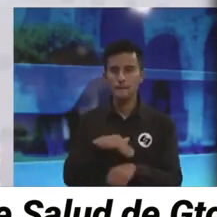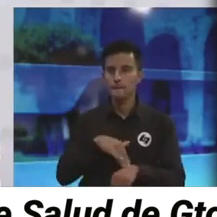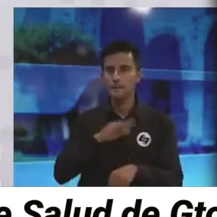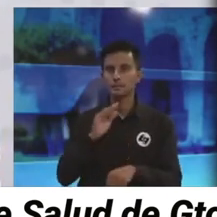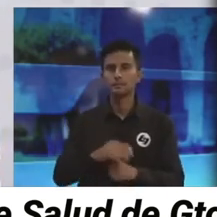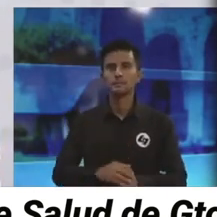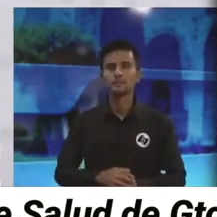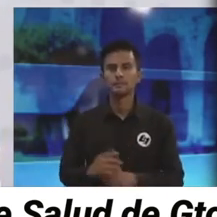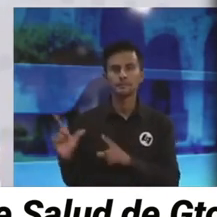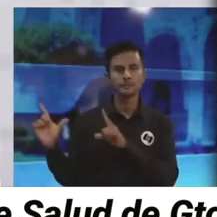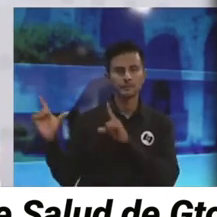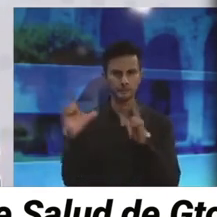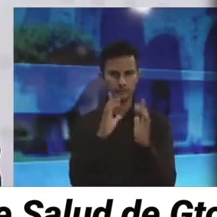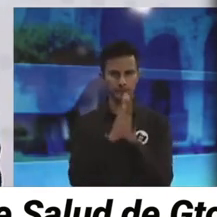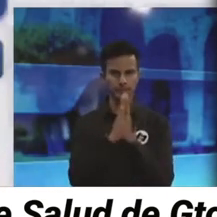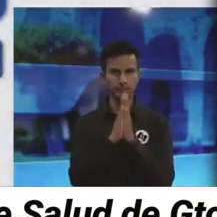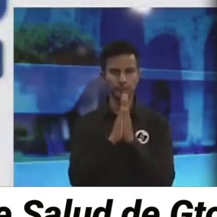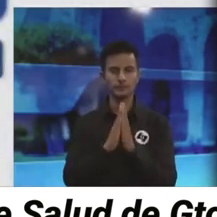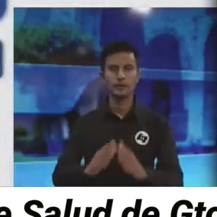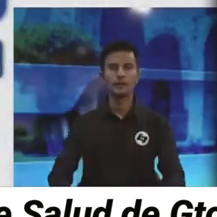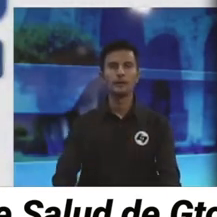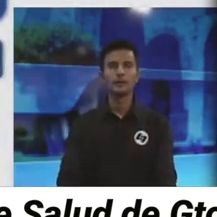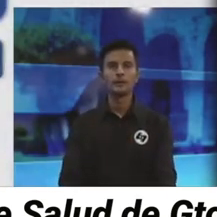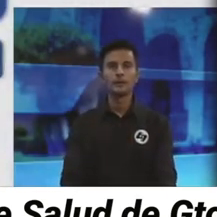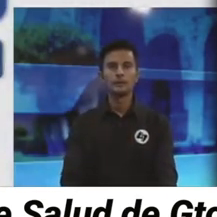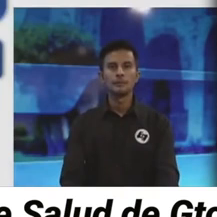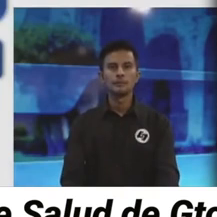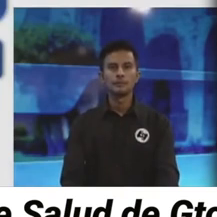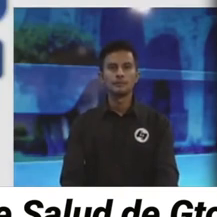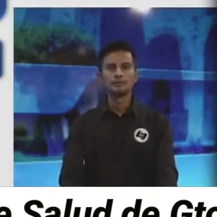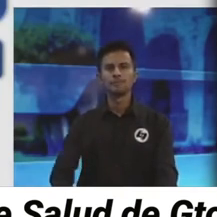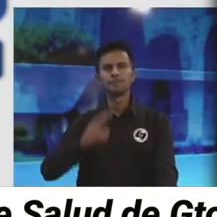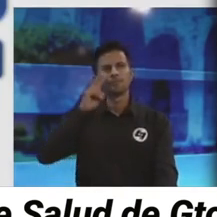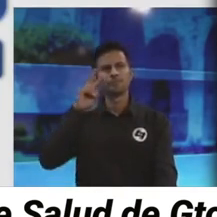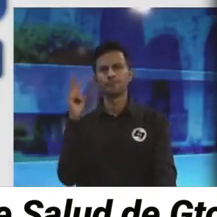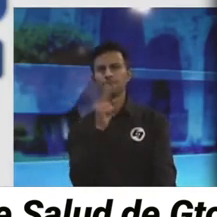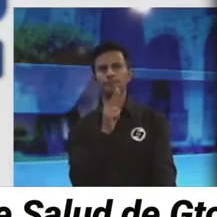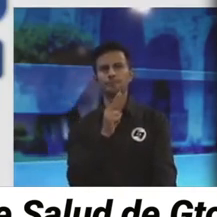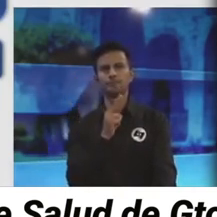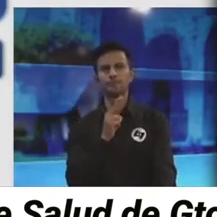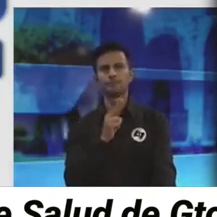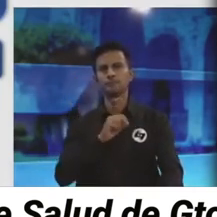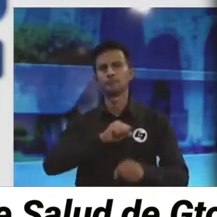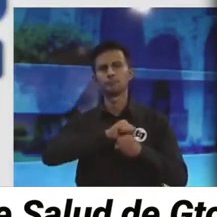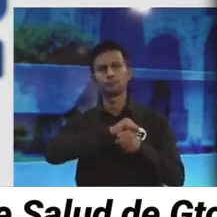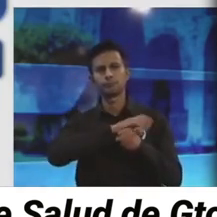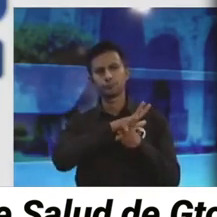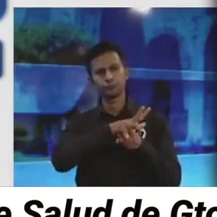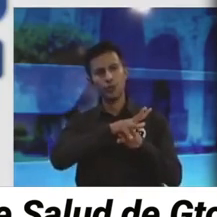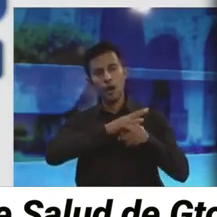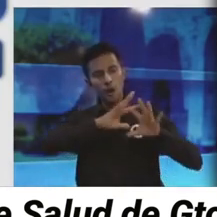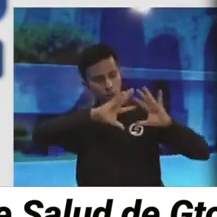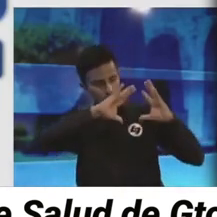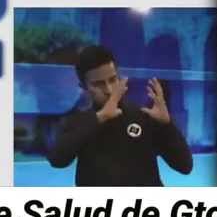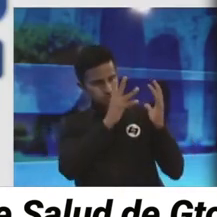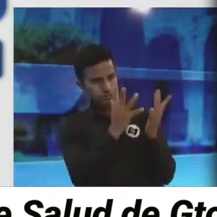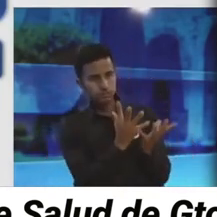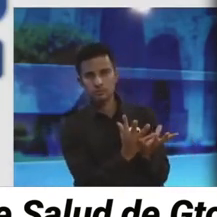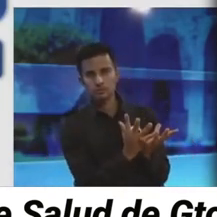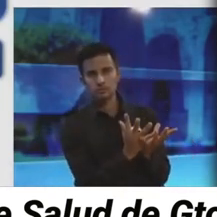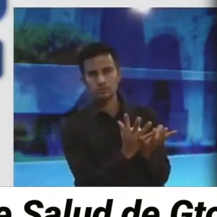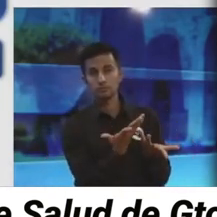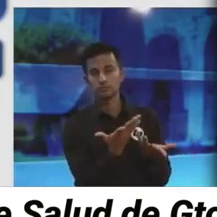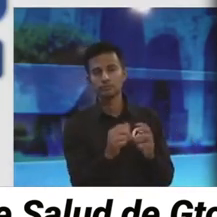al concluir una rueda de prensa virtual en la que abordó la dinámica que ha seguido la pandemia del nuevo coronavirus en Guanajuato, que hasta hoy